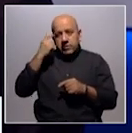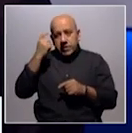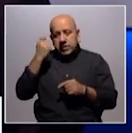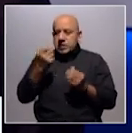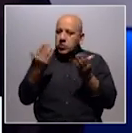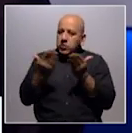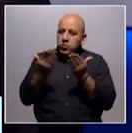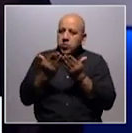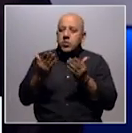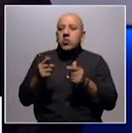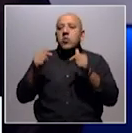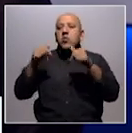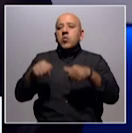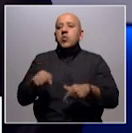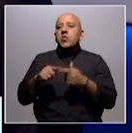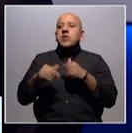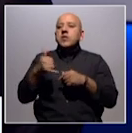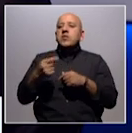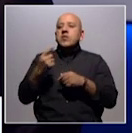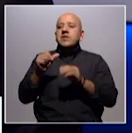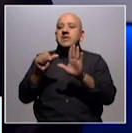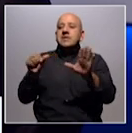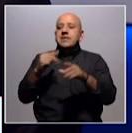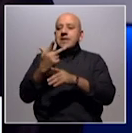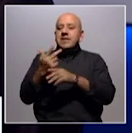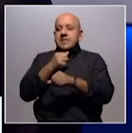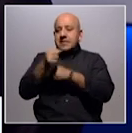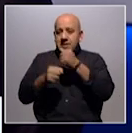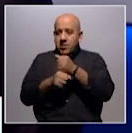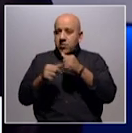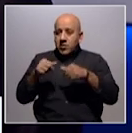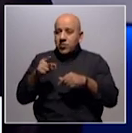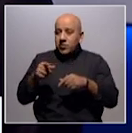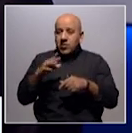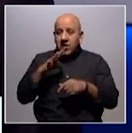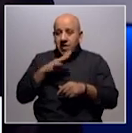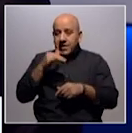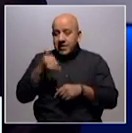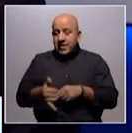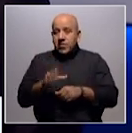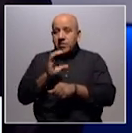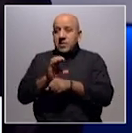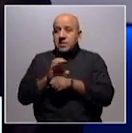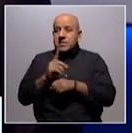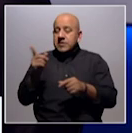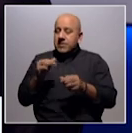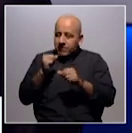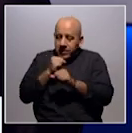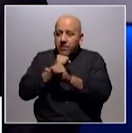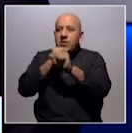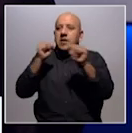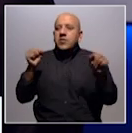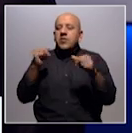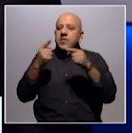pero hoy tengo 63 y el día que tengo clase ya me levanto distinto hasta